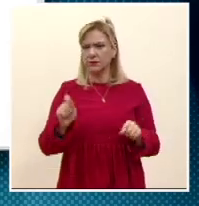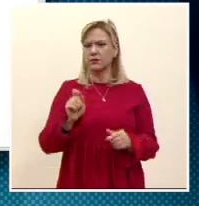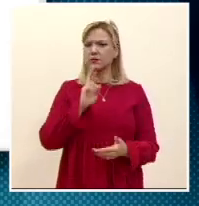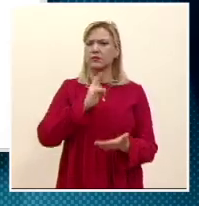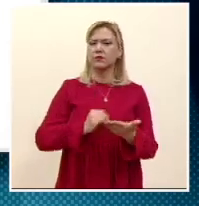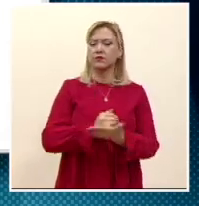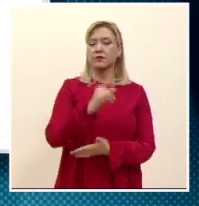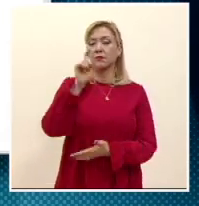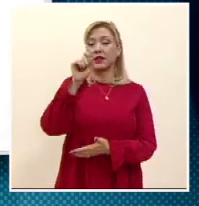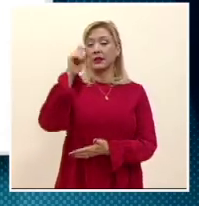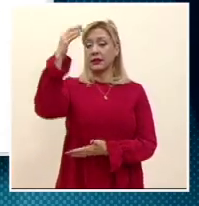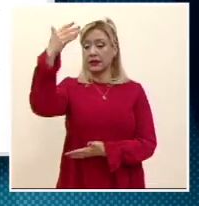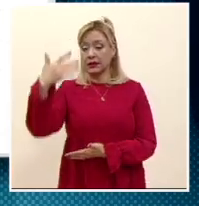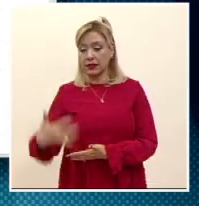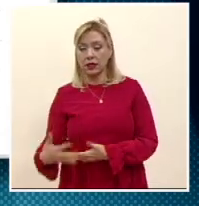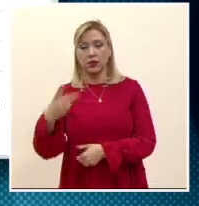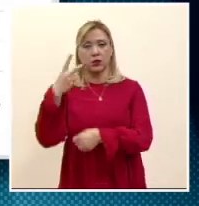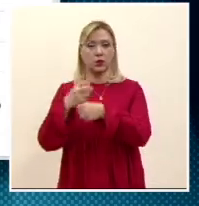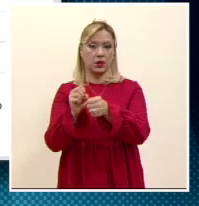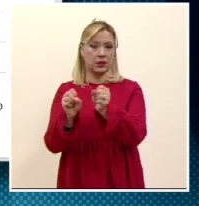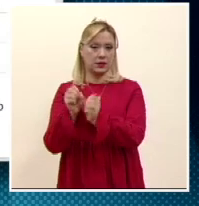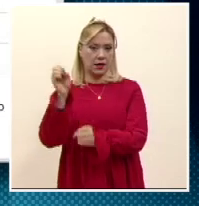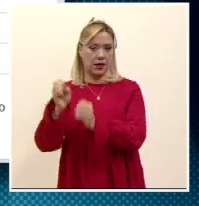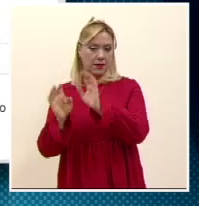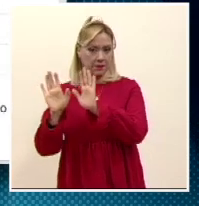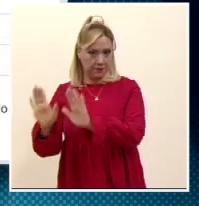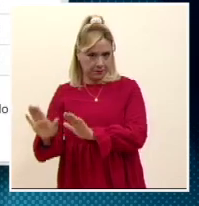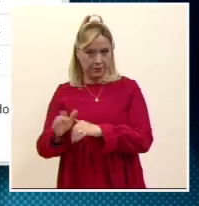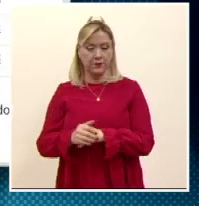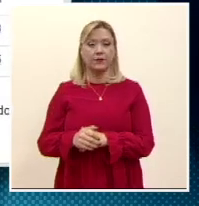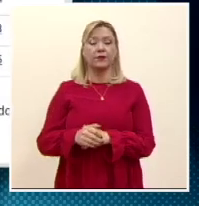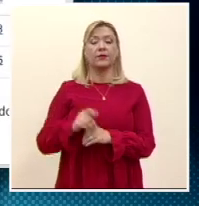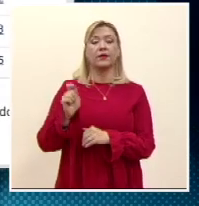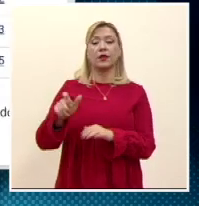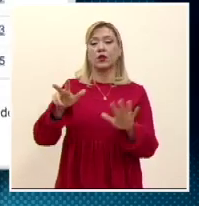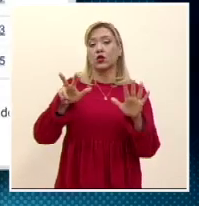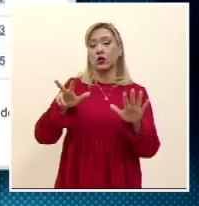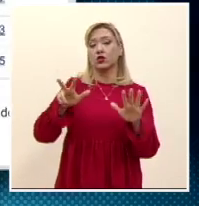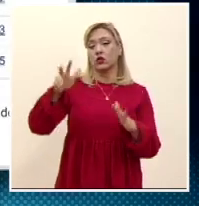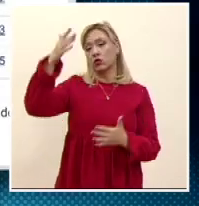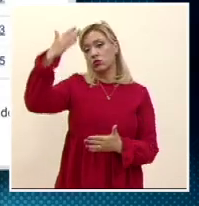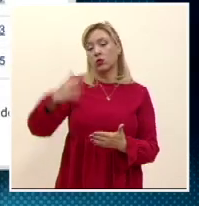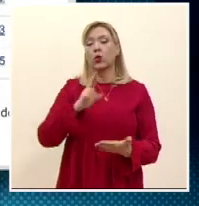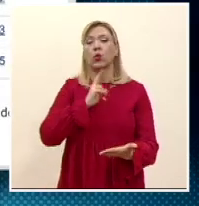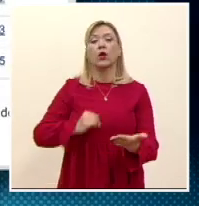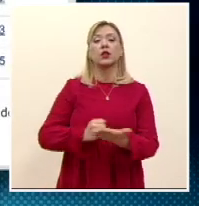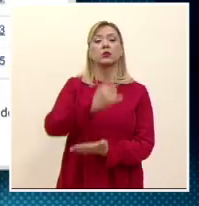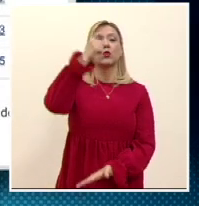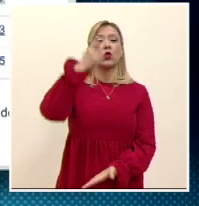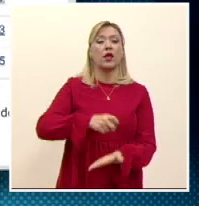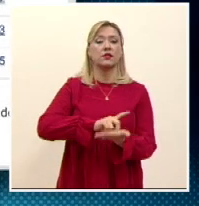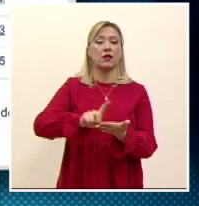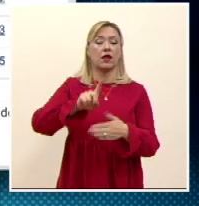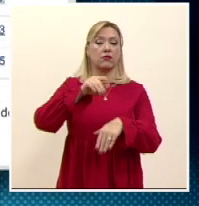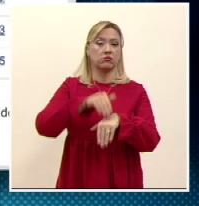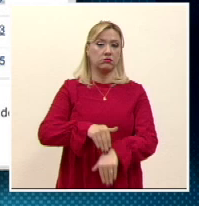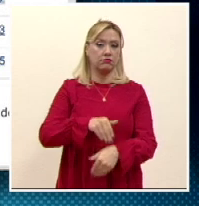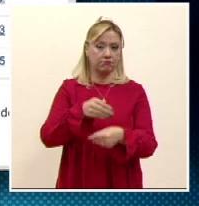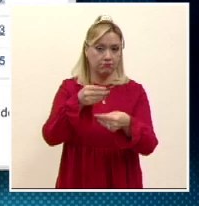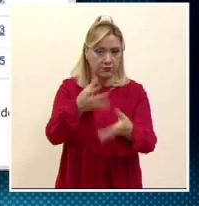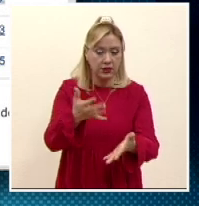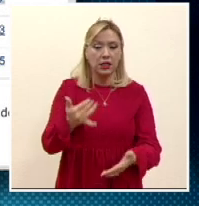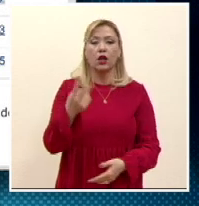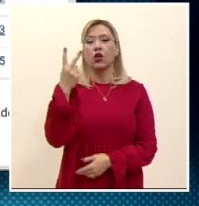20 corresponden a la segunda sala de la Corte. De estos últimos, 18 son jurisprudencias y 2 tesis